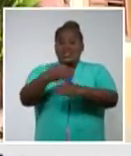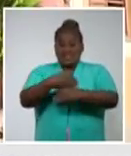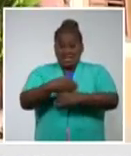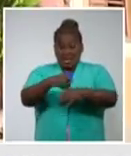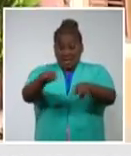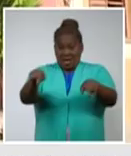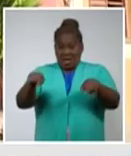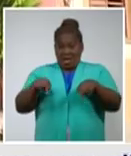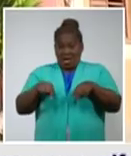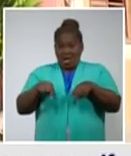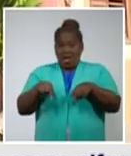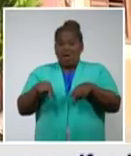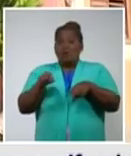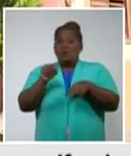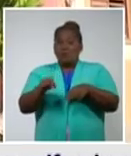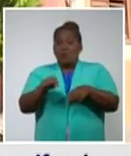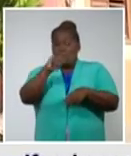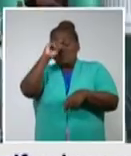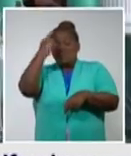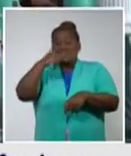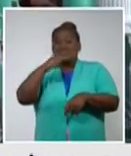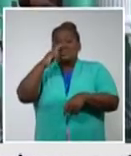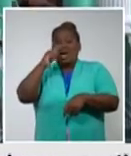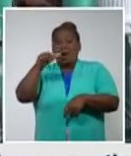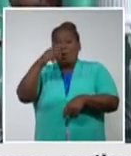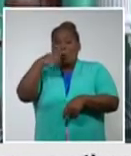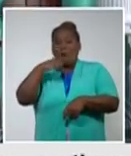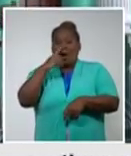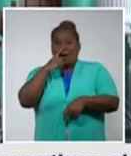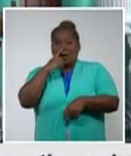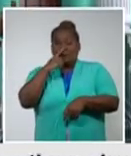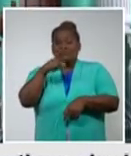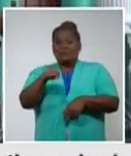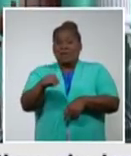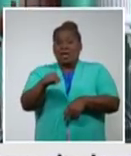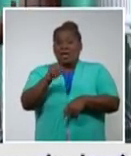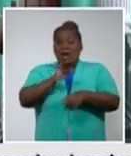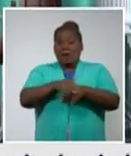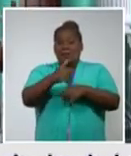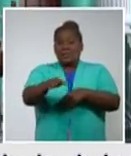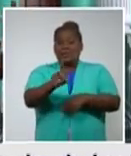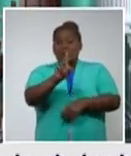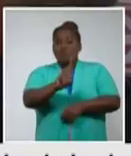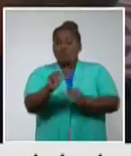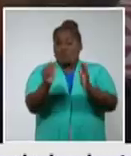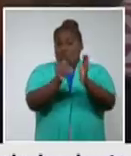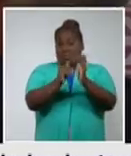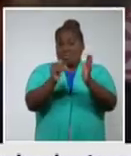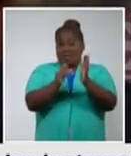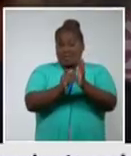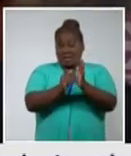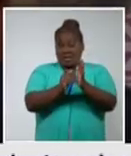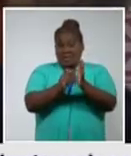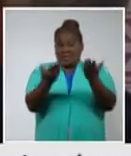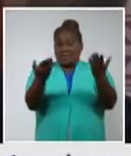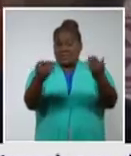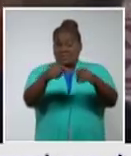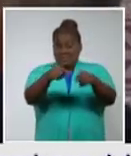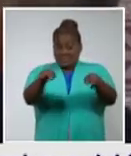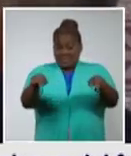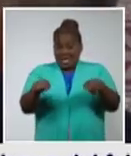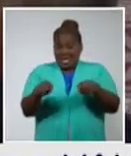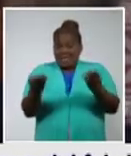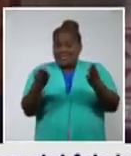que abarca todo el centro de la capital granmense a partir de la 1 de la tarde, lo que implica el cierre total de todos los servicios y